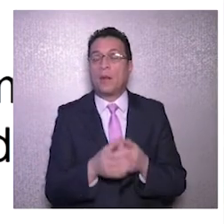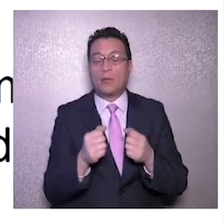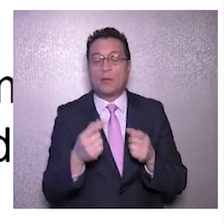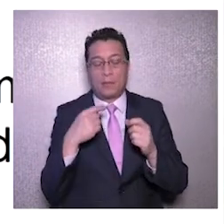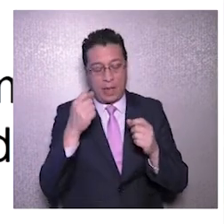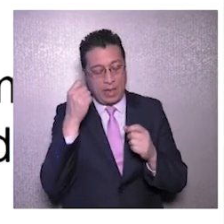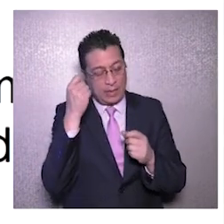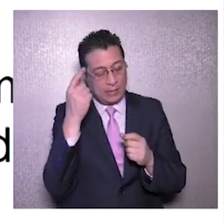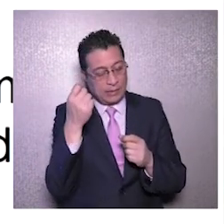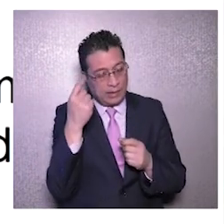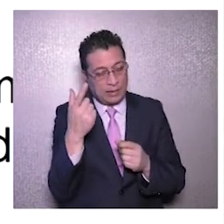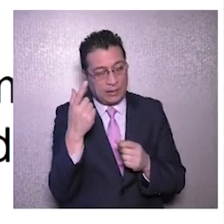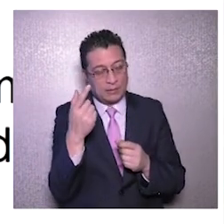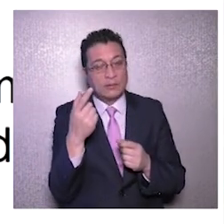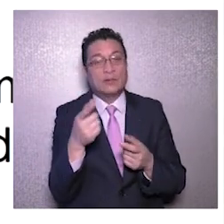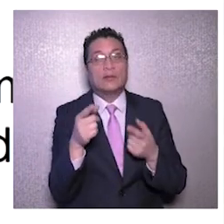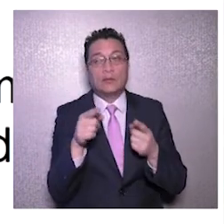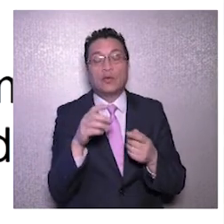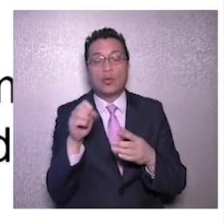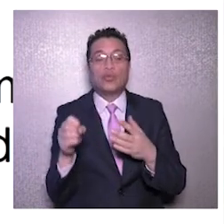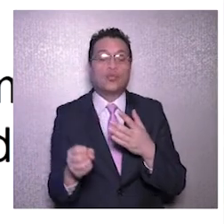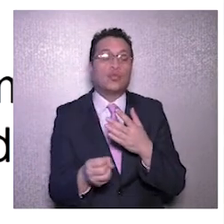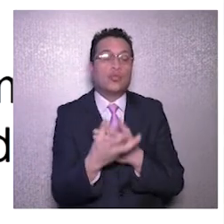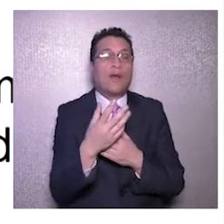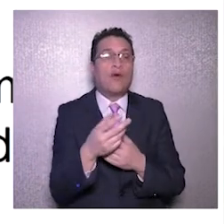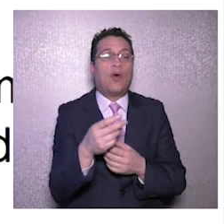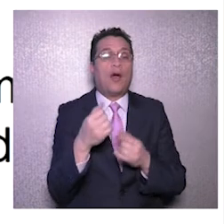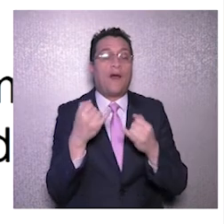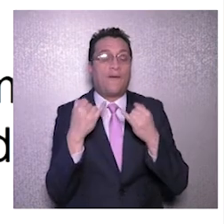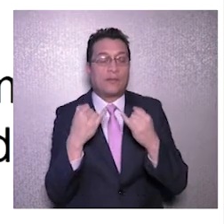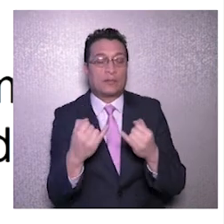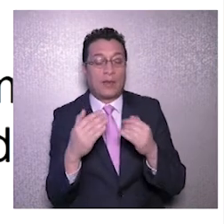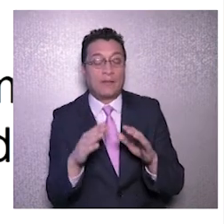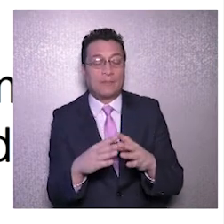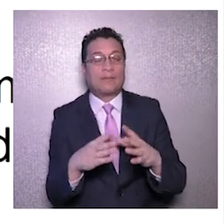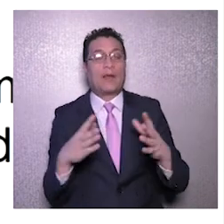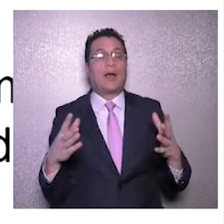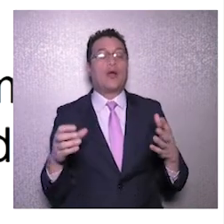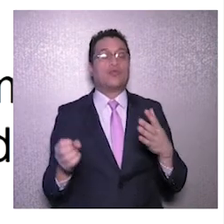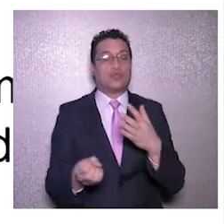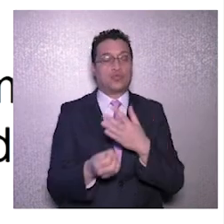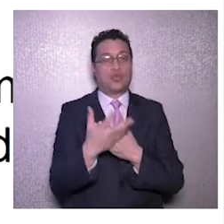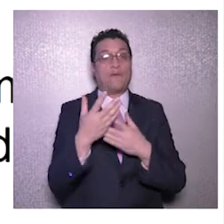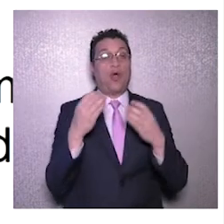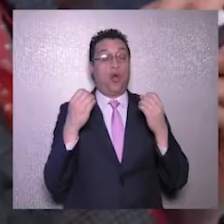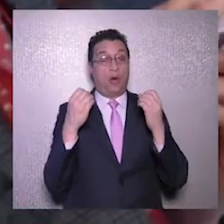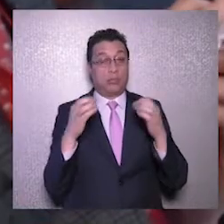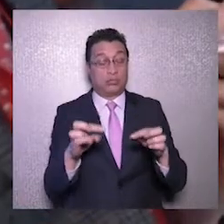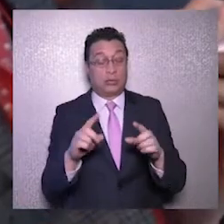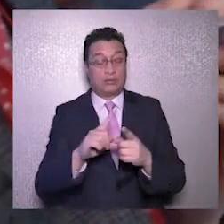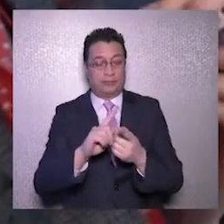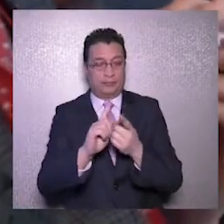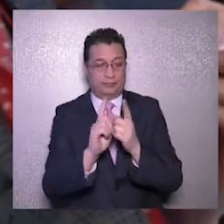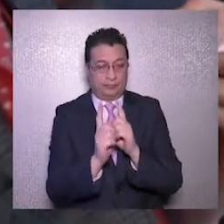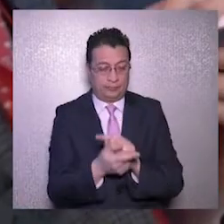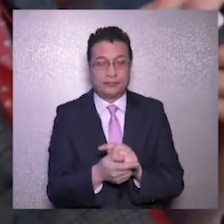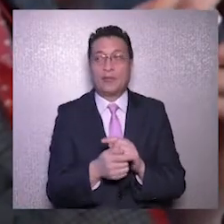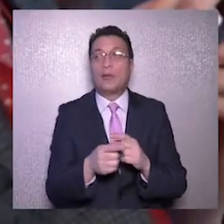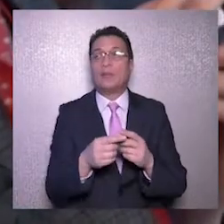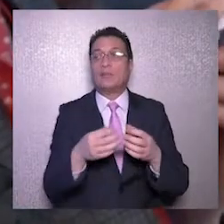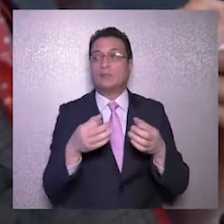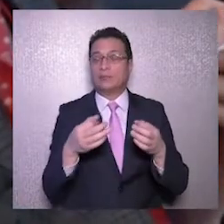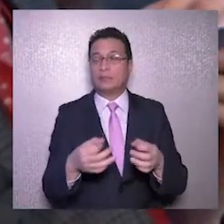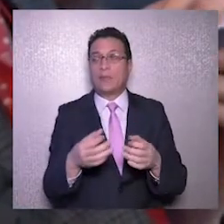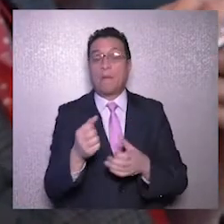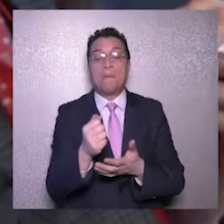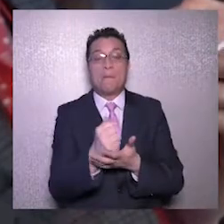comprender que estos nuevos datos nos abren una gran oportunidad, una tremenda oportunidad para transformar radicalmente